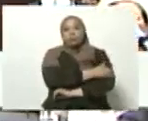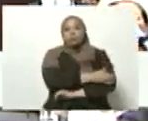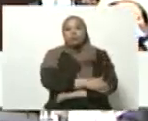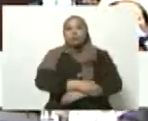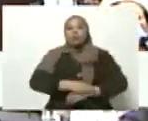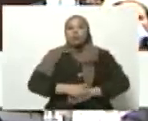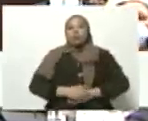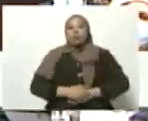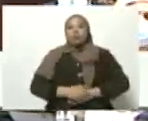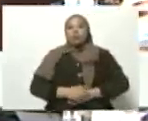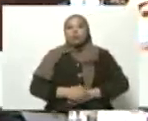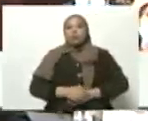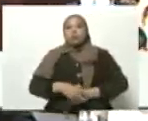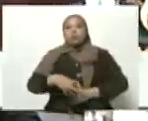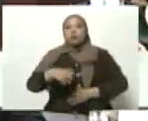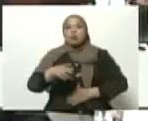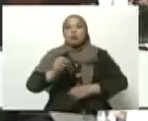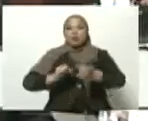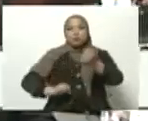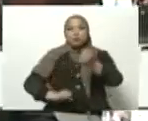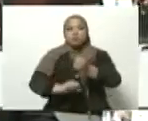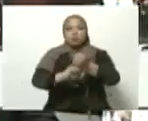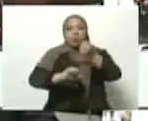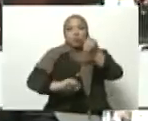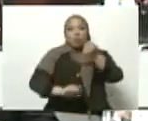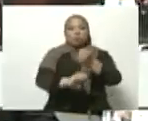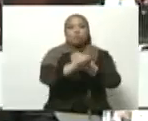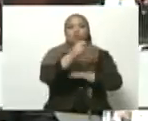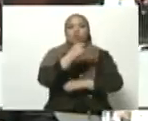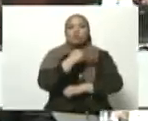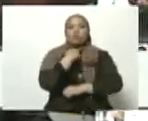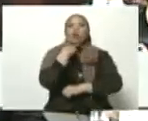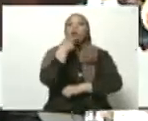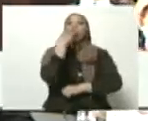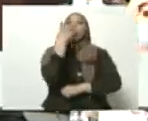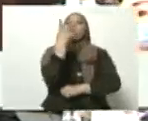fue el interlocutor y sigue siendo el interlocutor